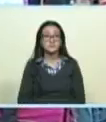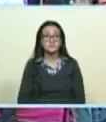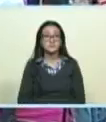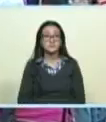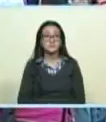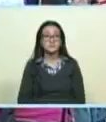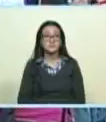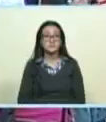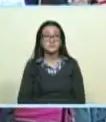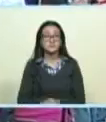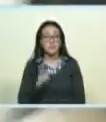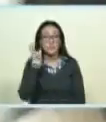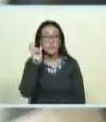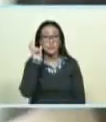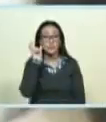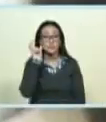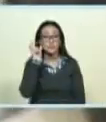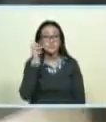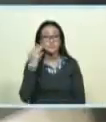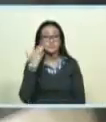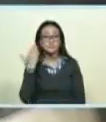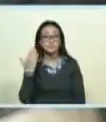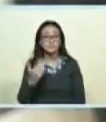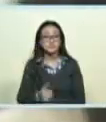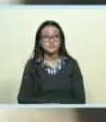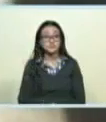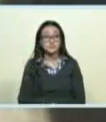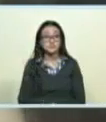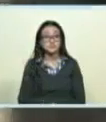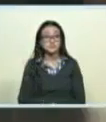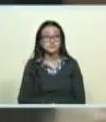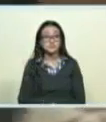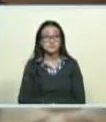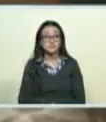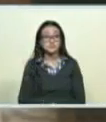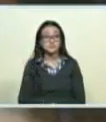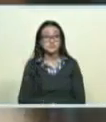Pero escúchame, pues. Escúchame. Escúchame.